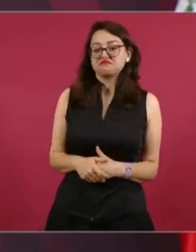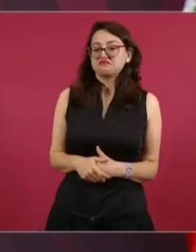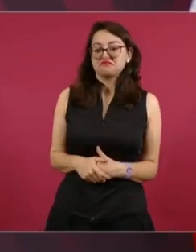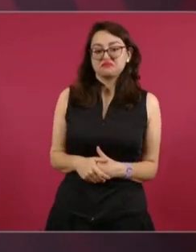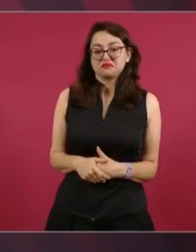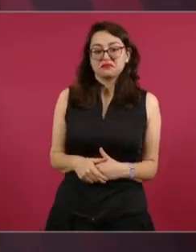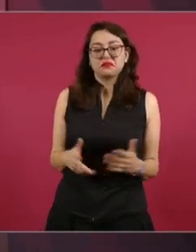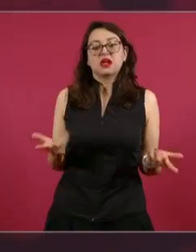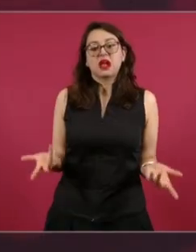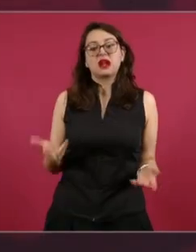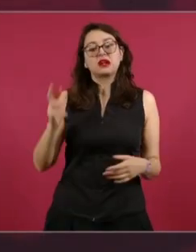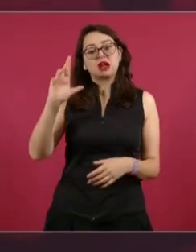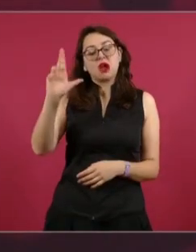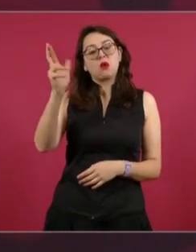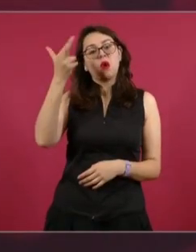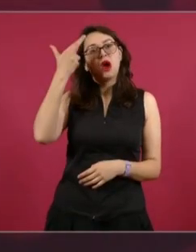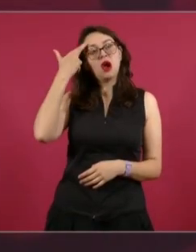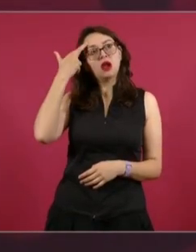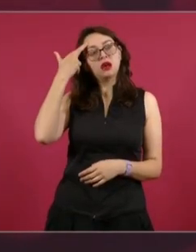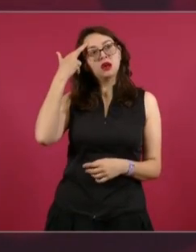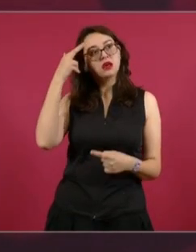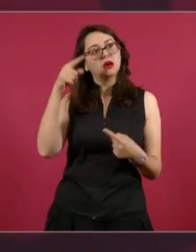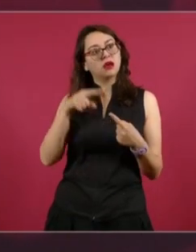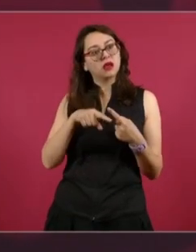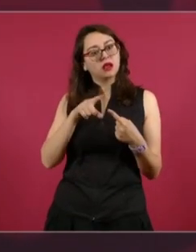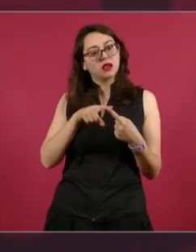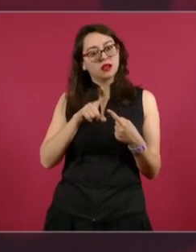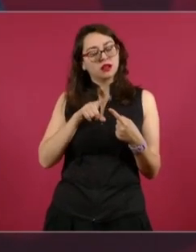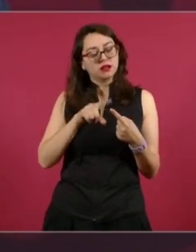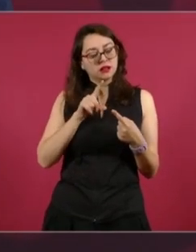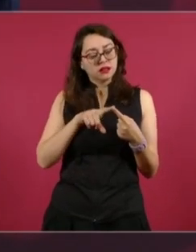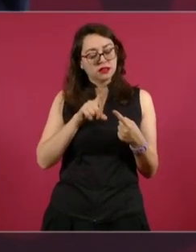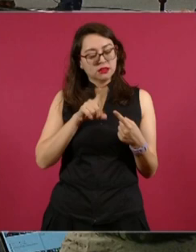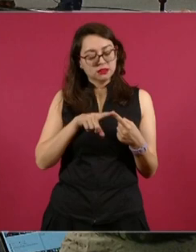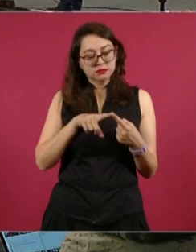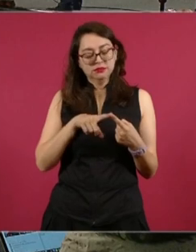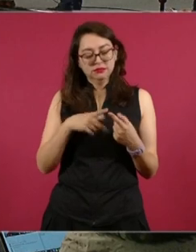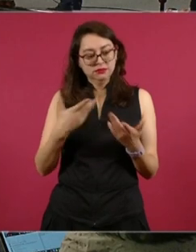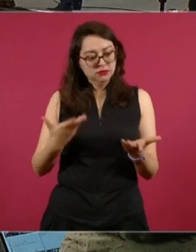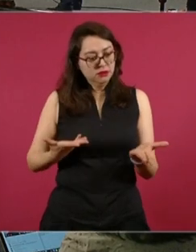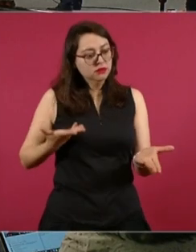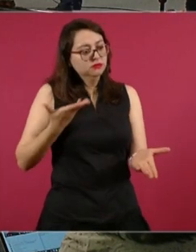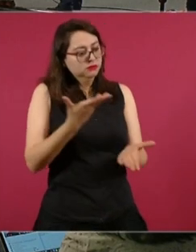de una que después de que no se entendieron